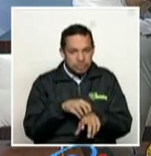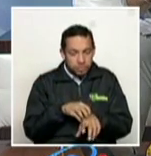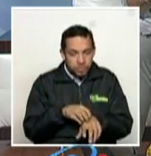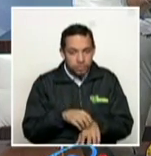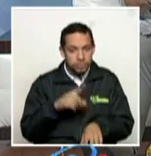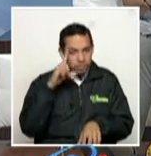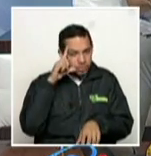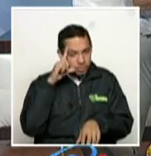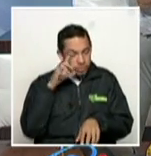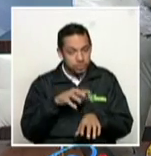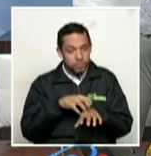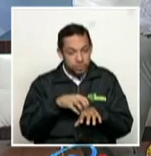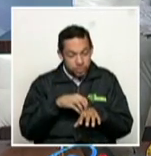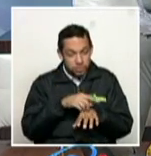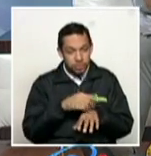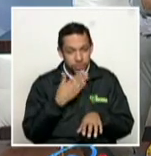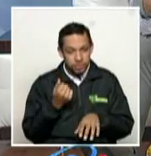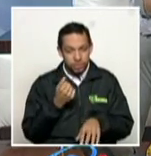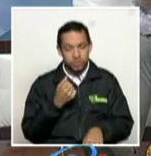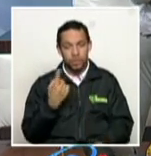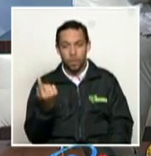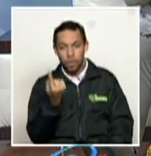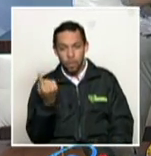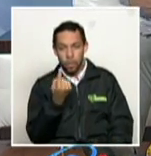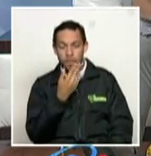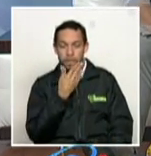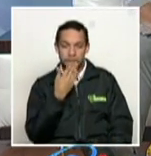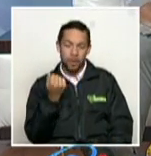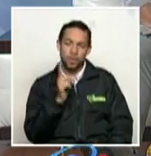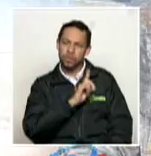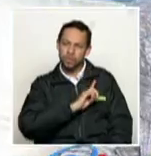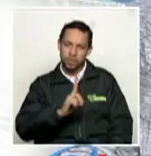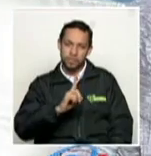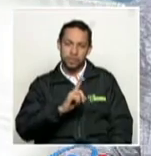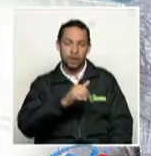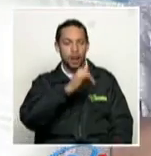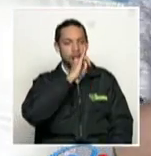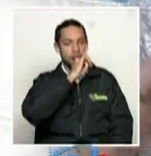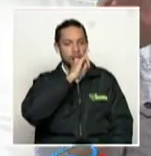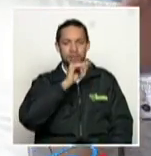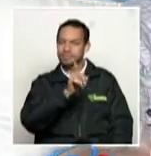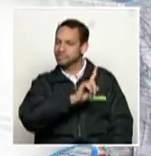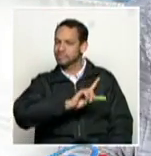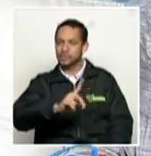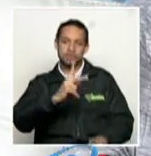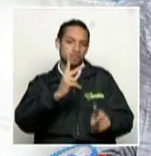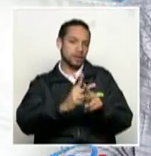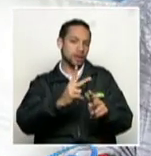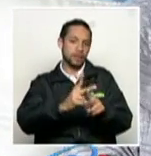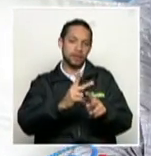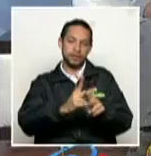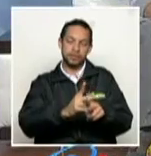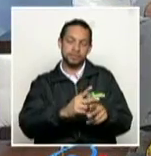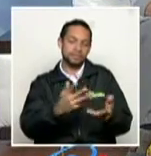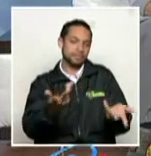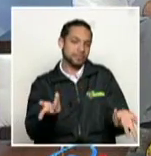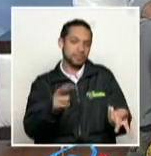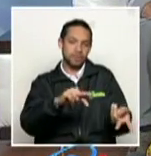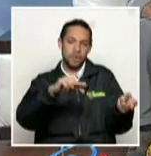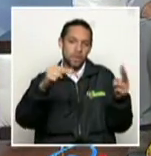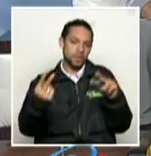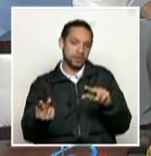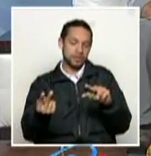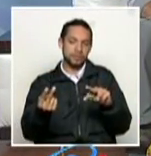jugo de cranberry, claro, en vez de recurrir a una gaseosa. Ah, no, es que una persona... Ahí sí, es sí, del una, cielo a la tierra. Del cielo a la tierra,